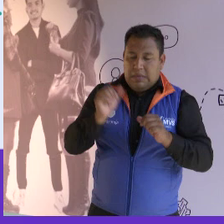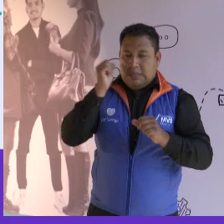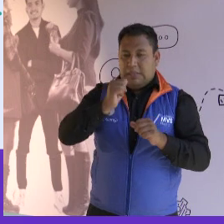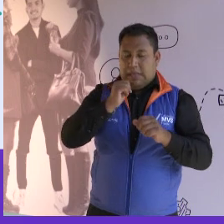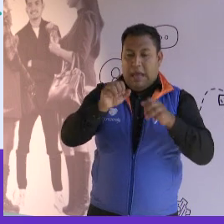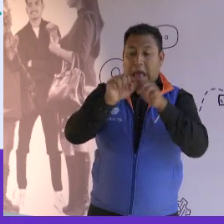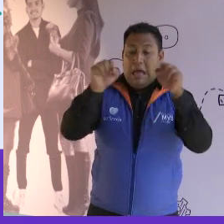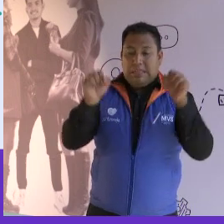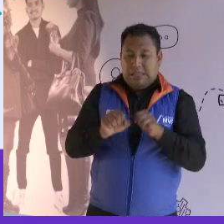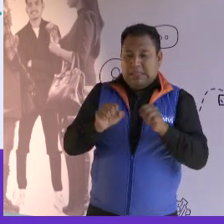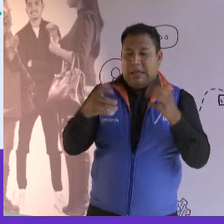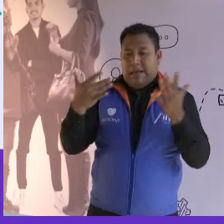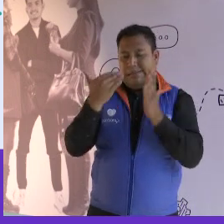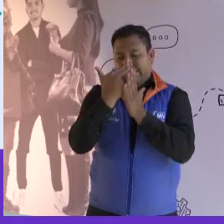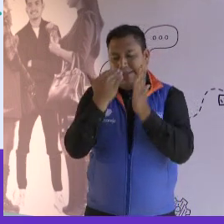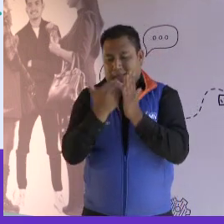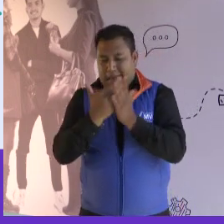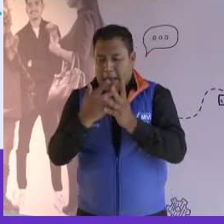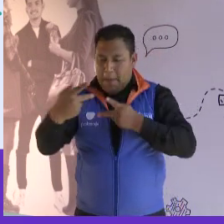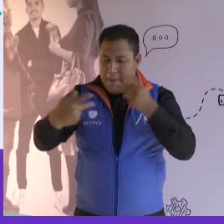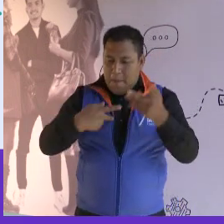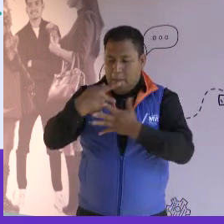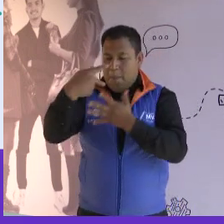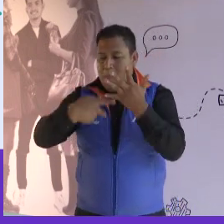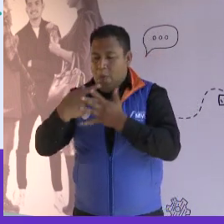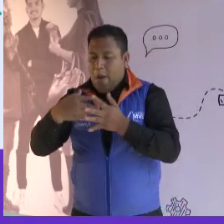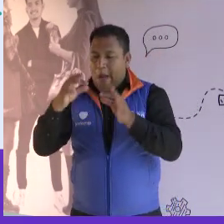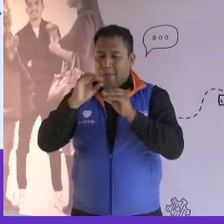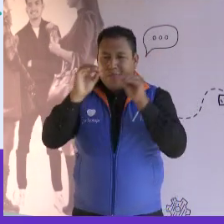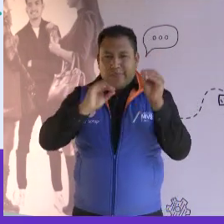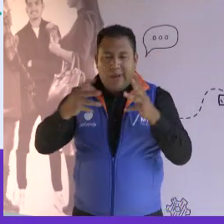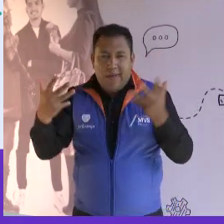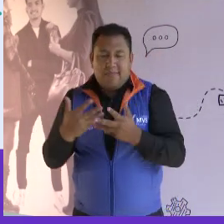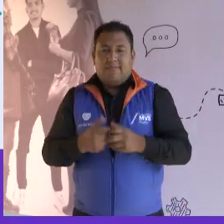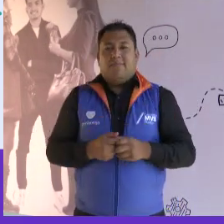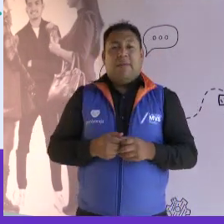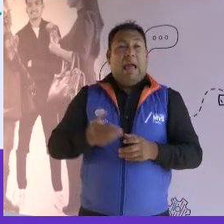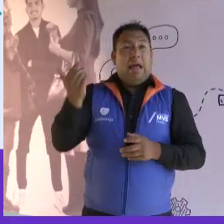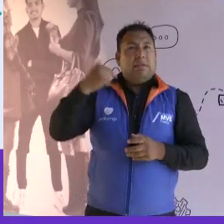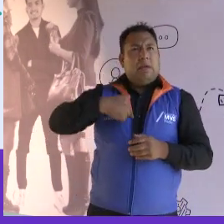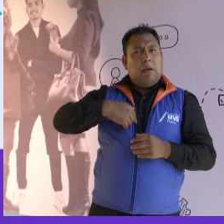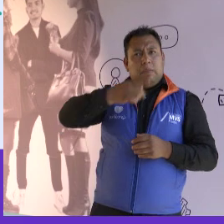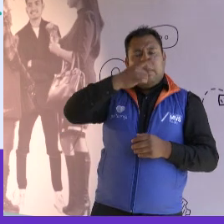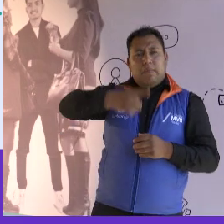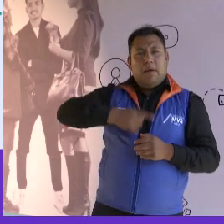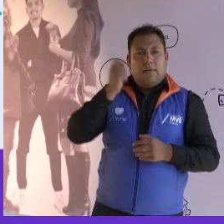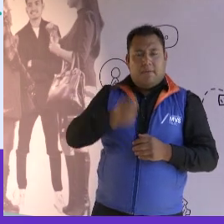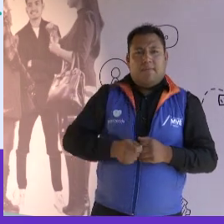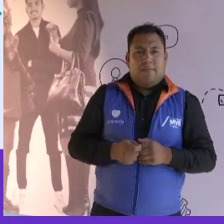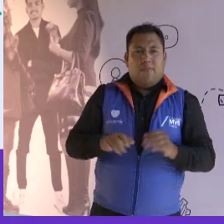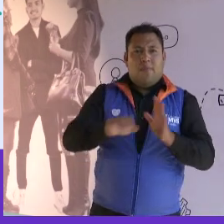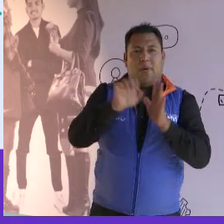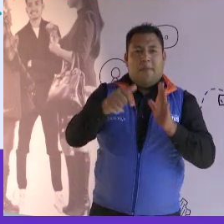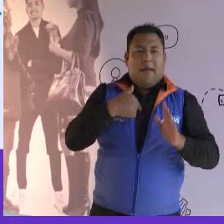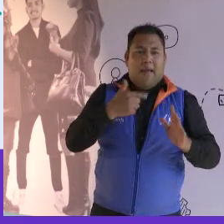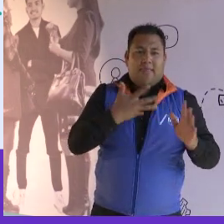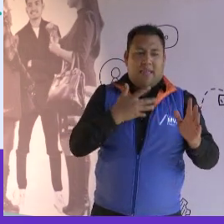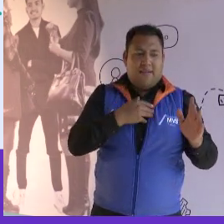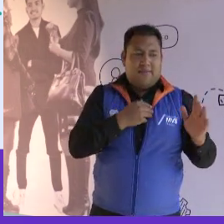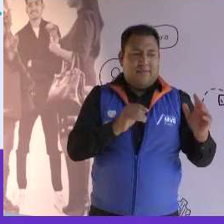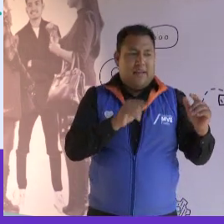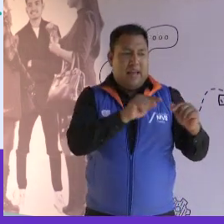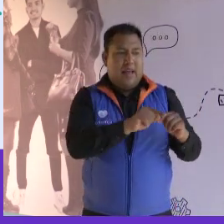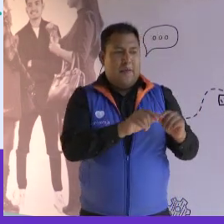modelo propio, y por ahí nada más dejo una reflexión. Una vez me dijeron que el hacer eventos no es trascendente, ¿no? Tú puedes hacer miles